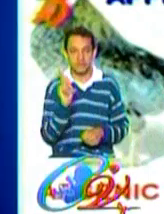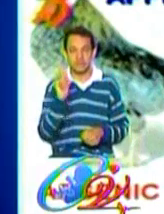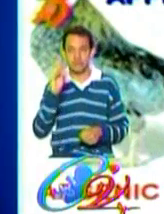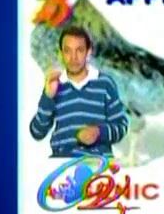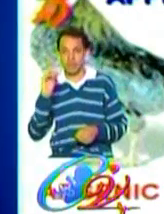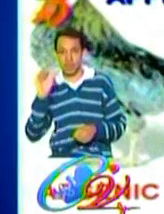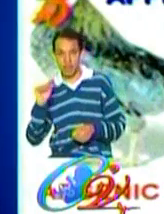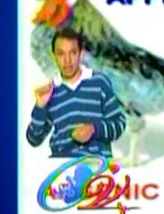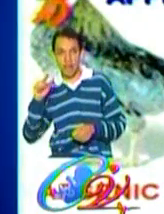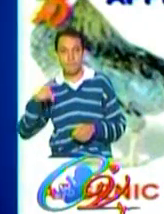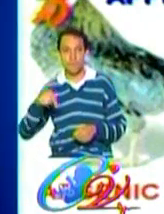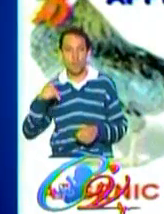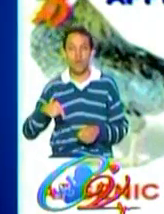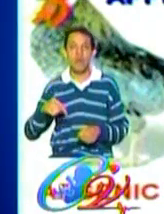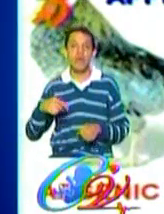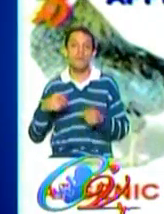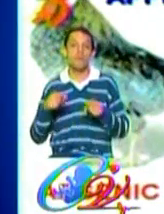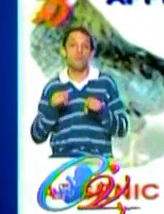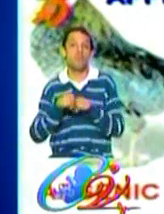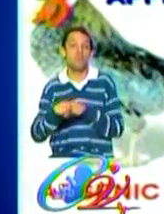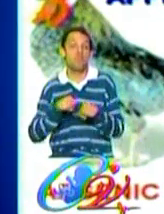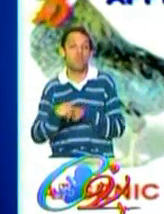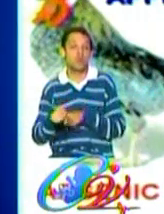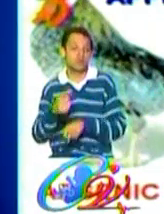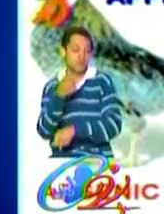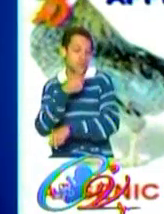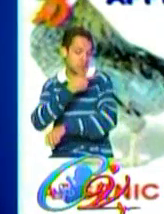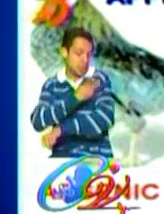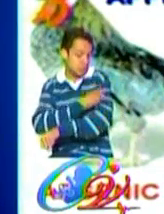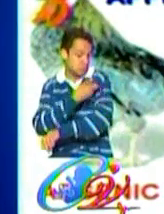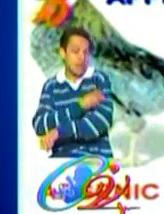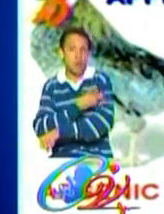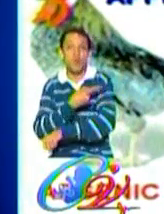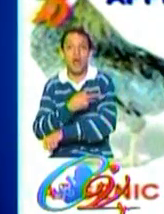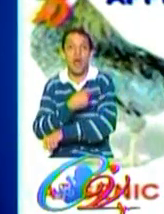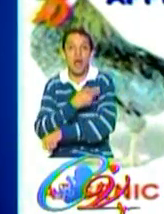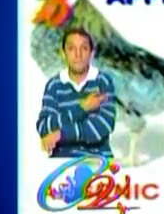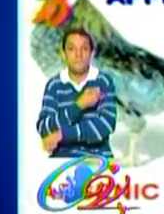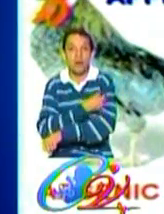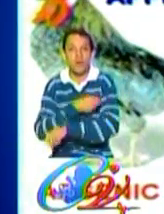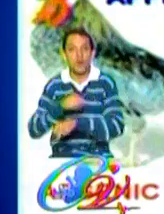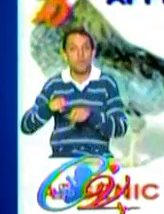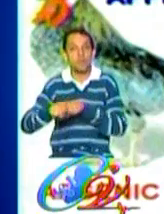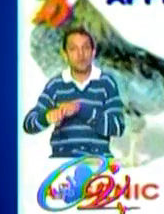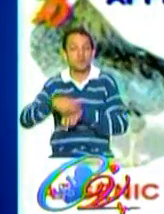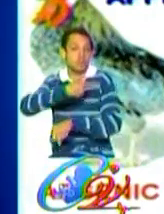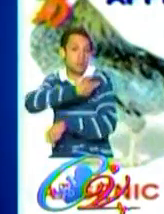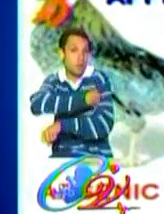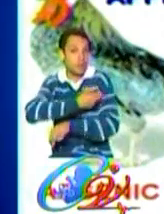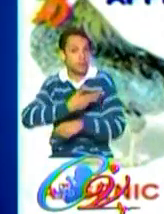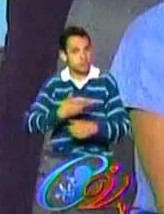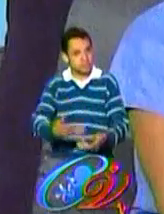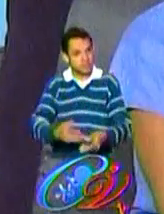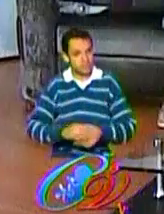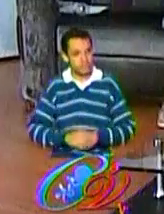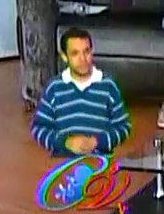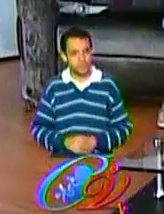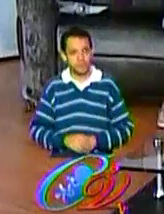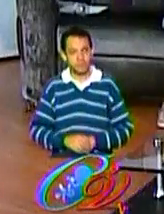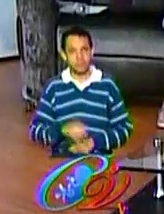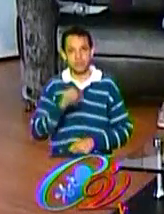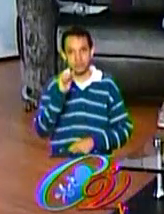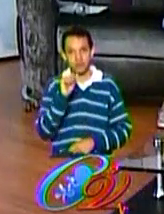pusieran arsénico al pollo. Entonces, básicamente, el pollo, pues... ¿Y para qué le agregan el